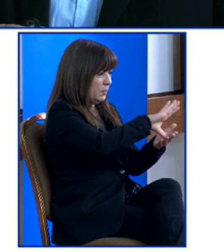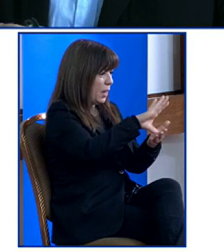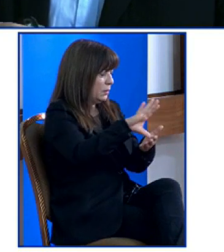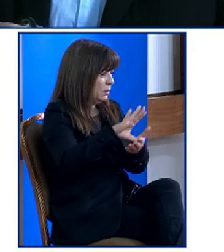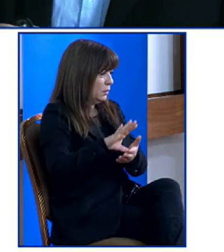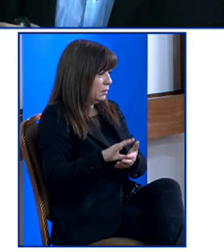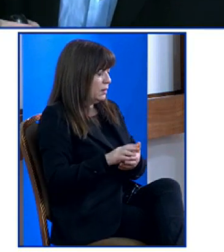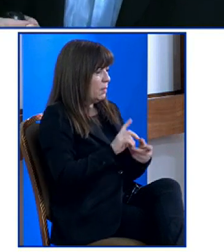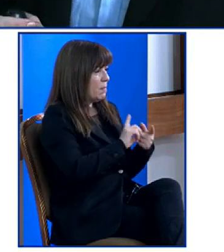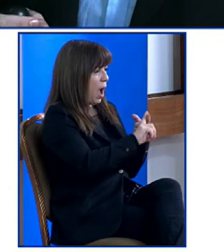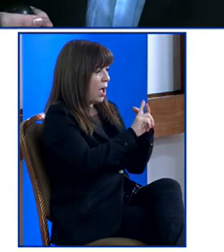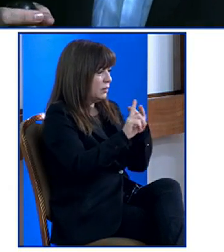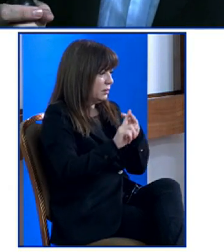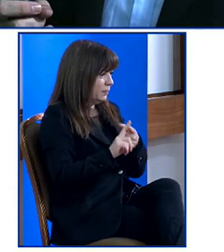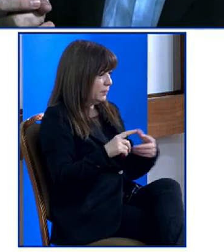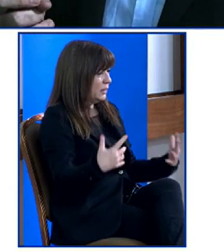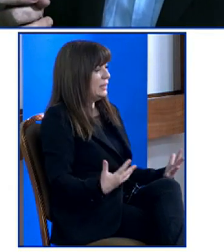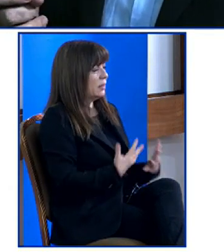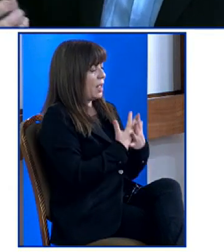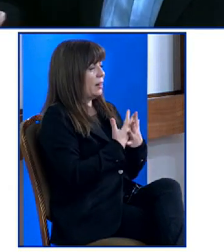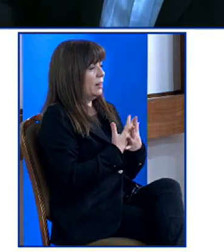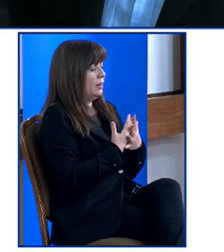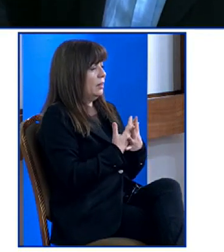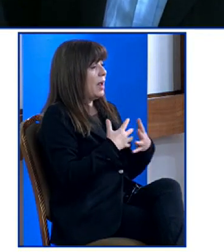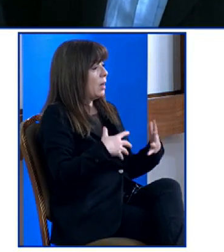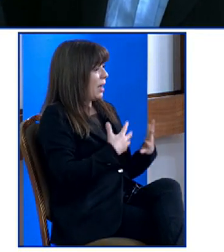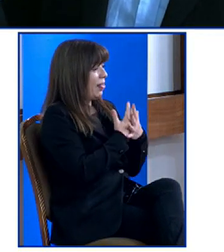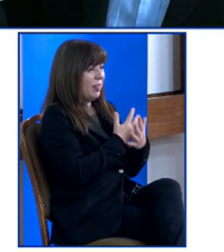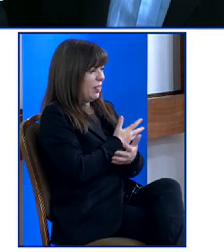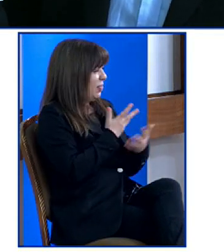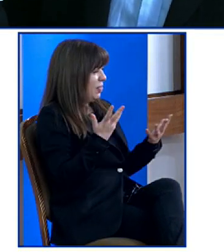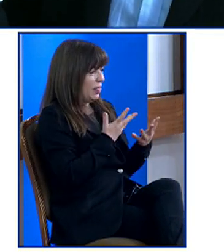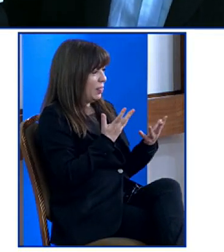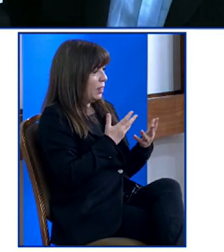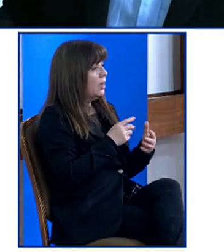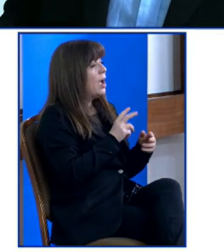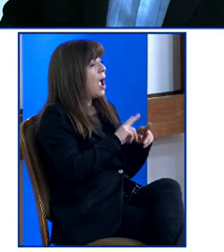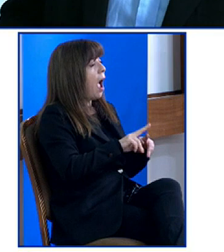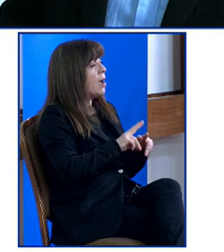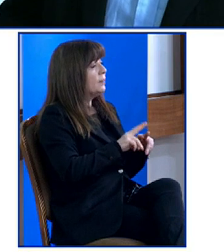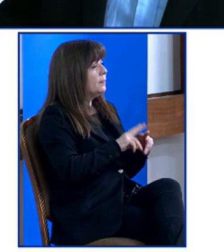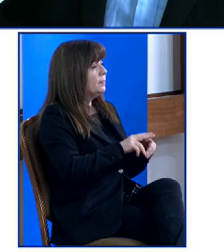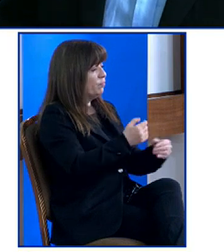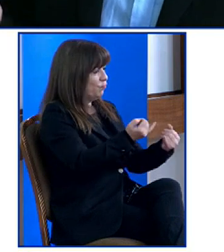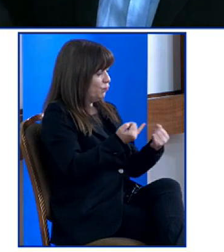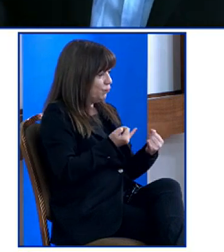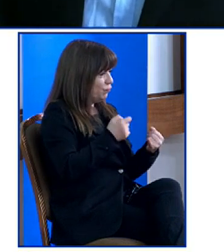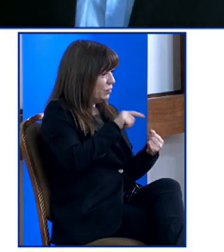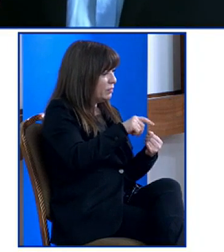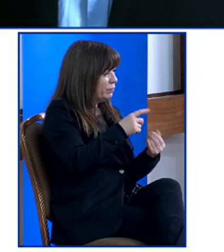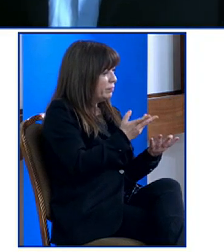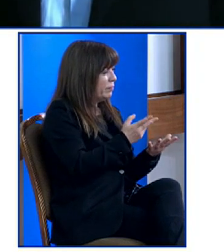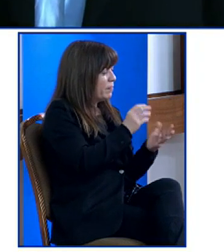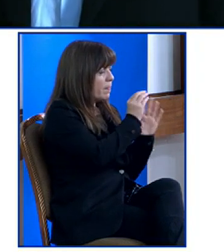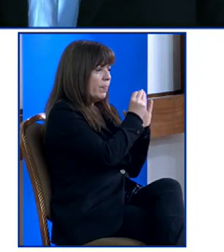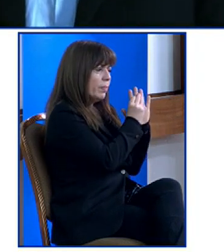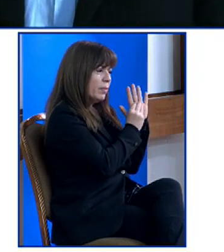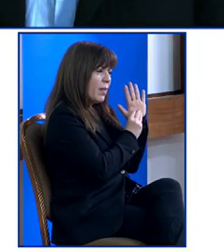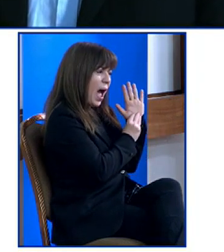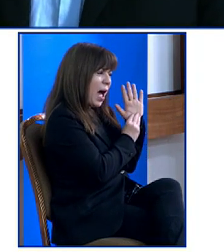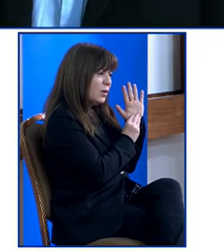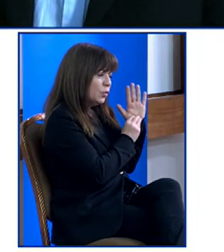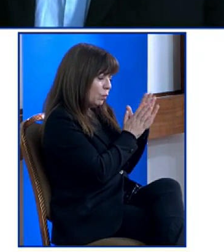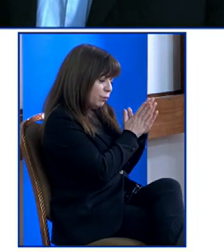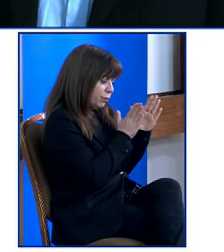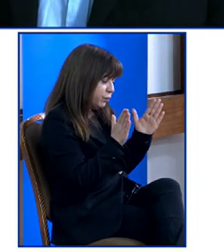participan en la red. La red básicamente lo que recoge son datos de series de